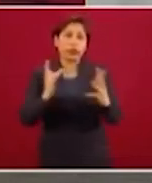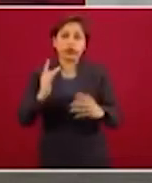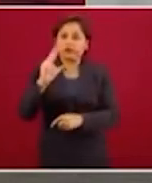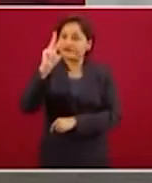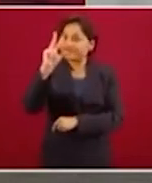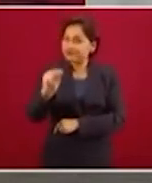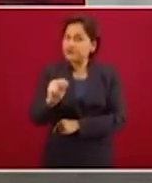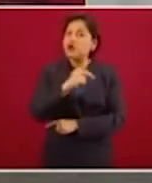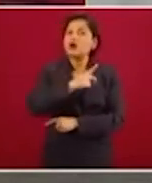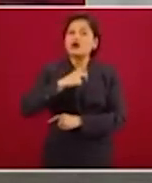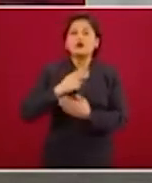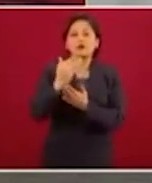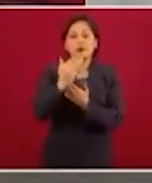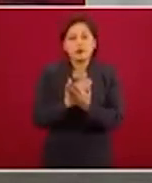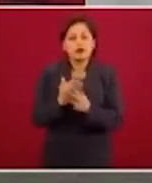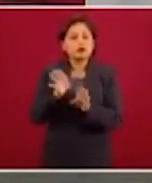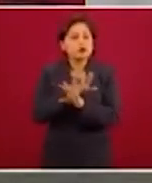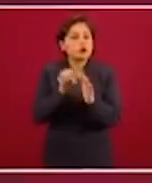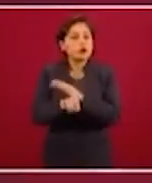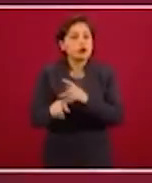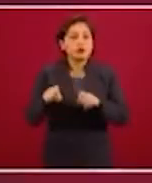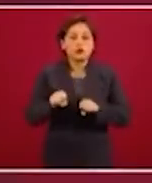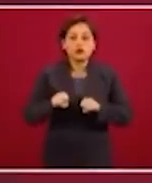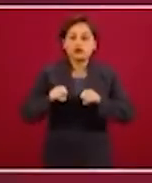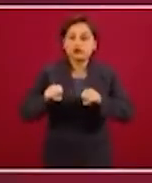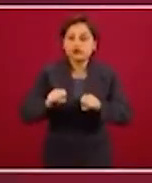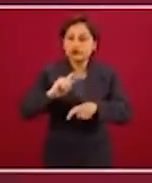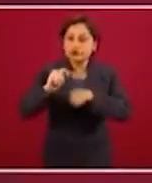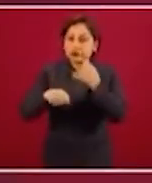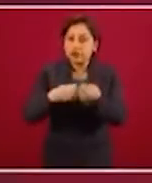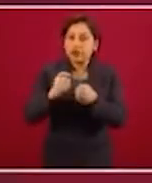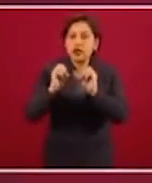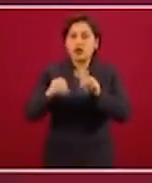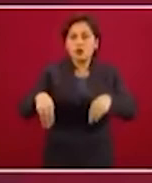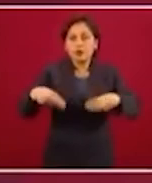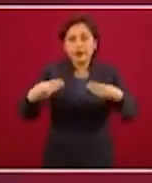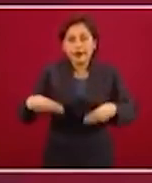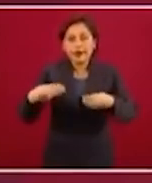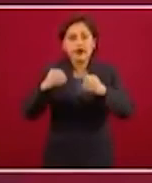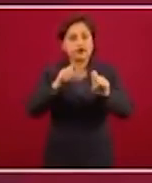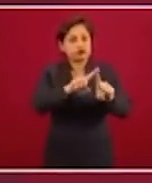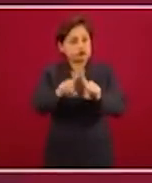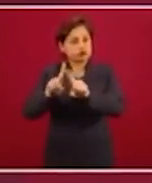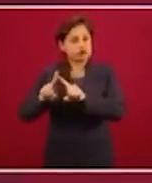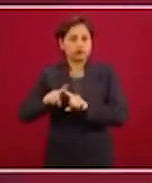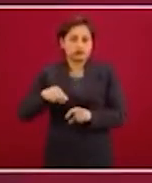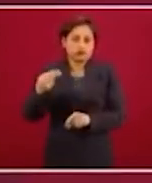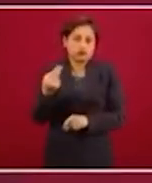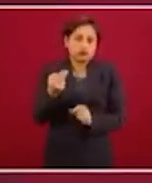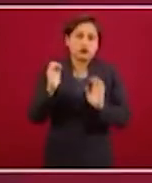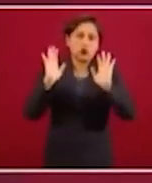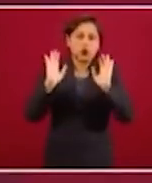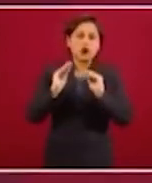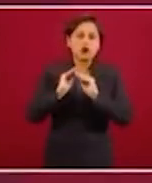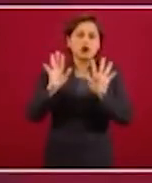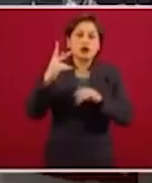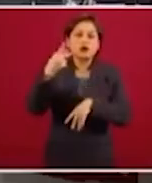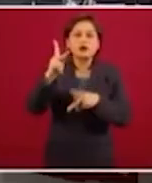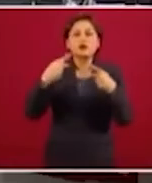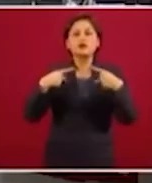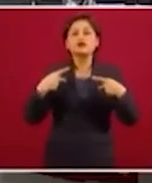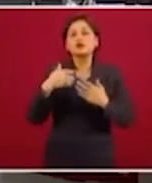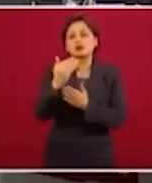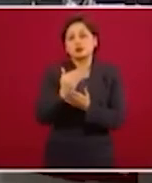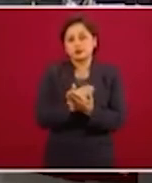los supermercados, las tiendas de alimentos. Por ejemplo, una medida práctica que algunos